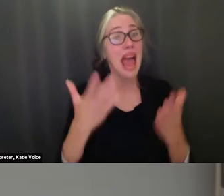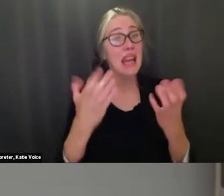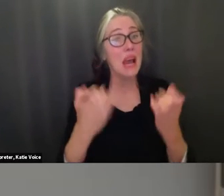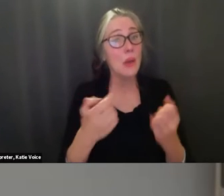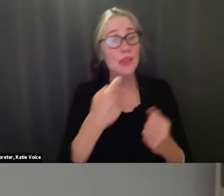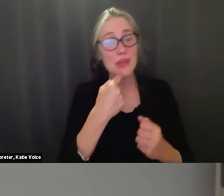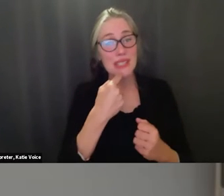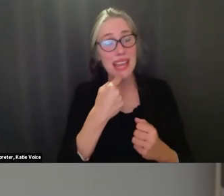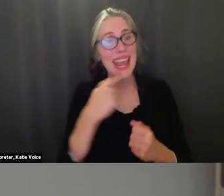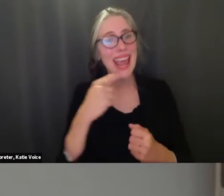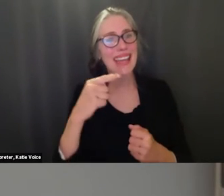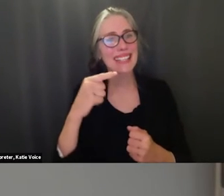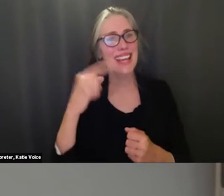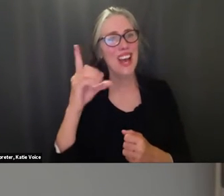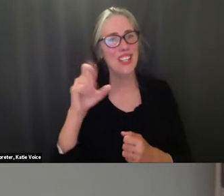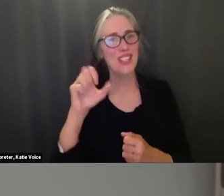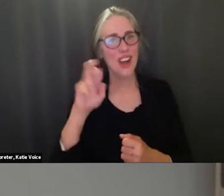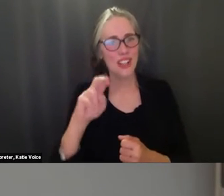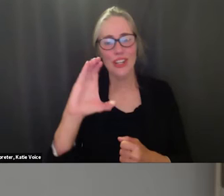quiero